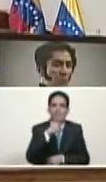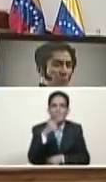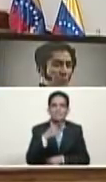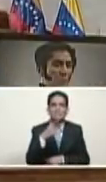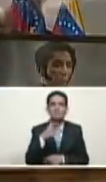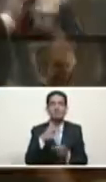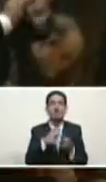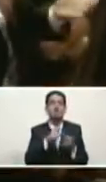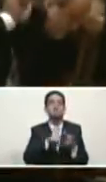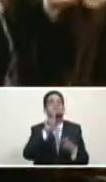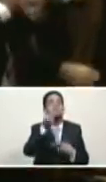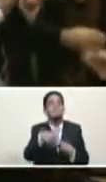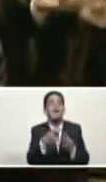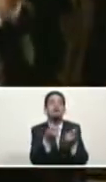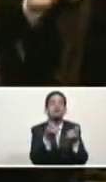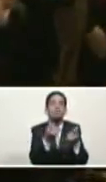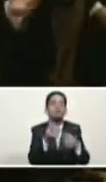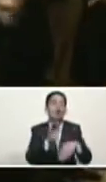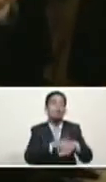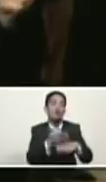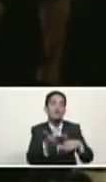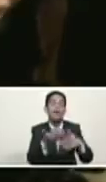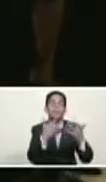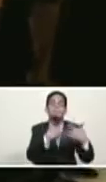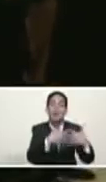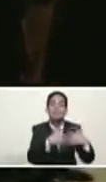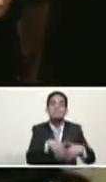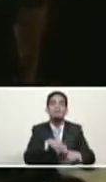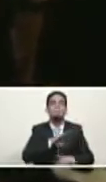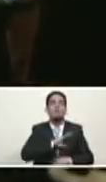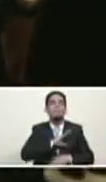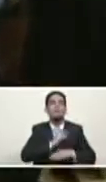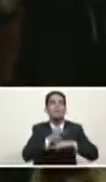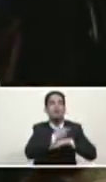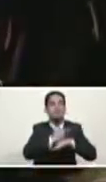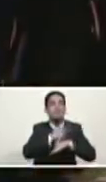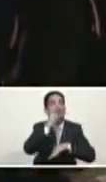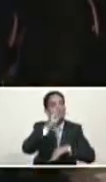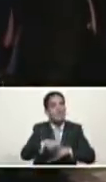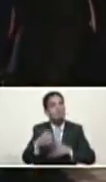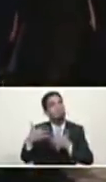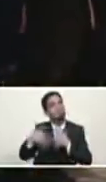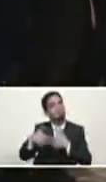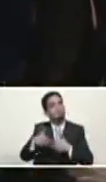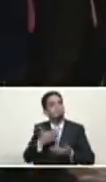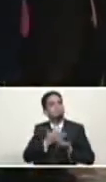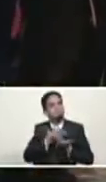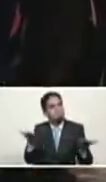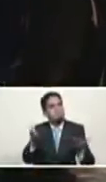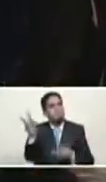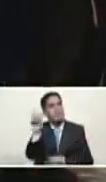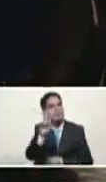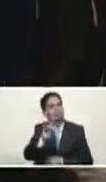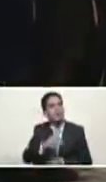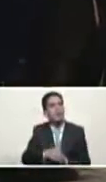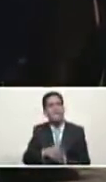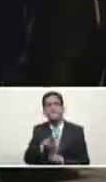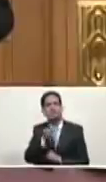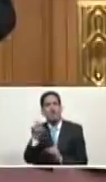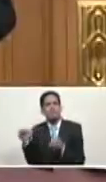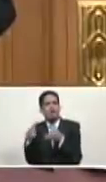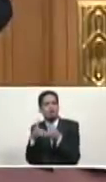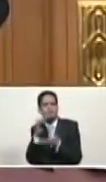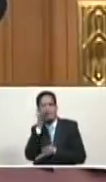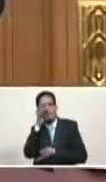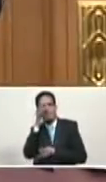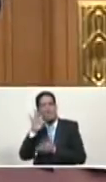sacudón económico, porque las empresas del Estado tienen que estar productivas al servicio del país y no de mafia que se